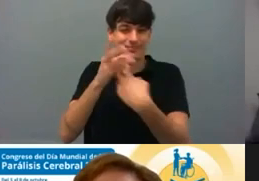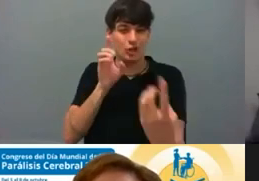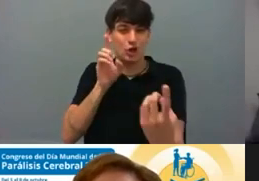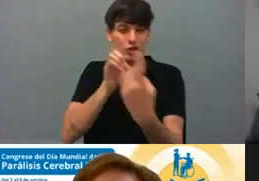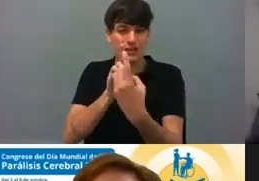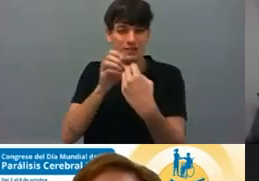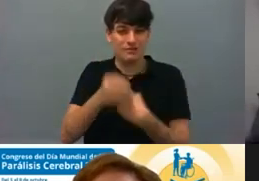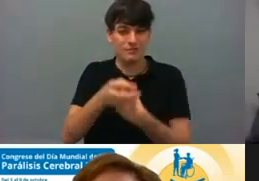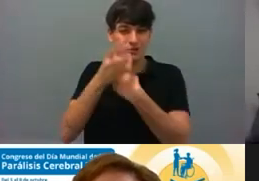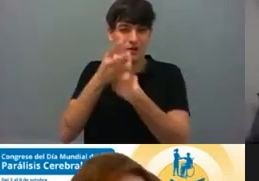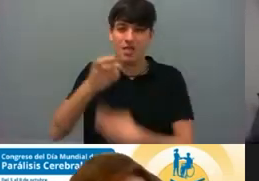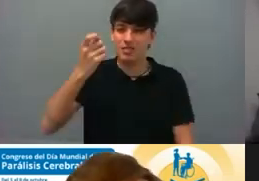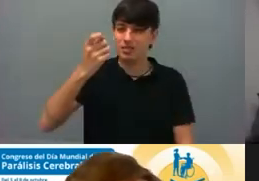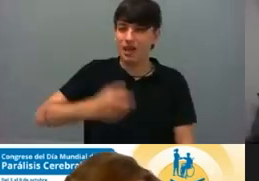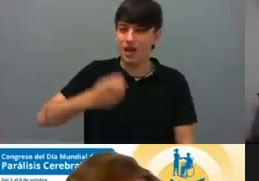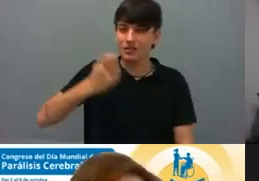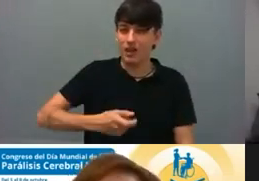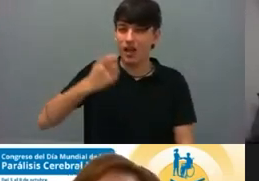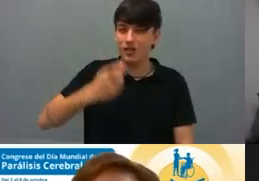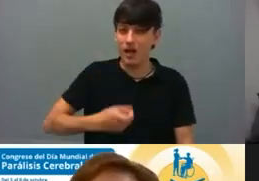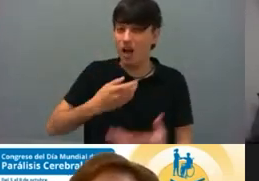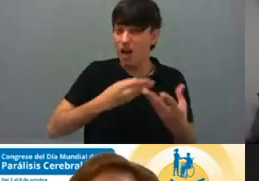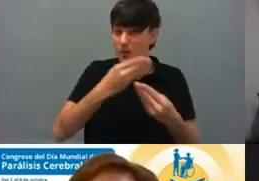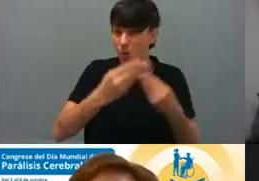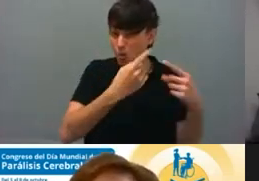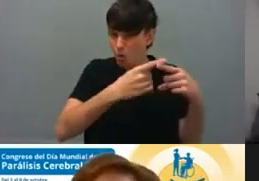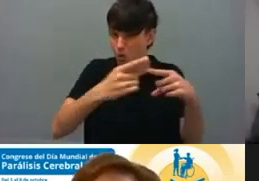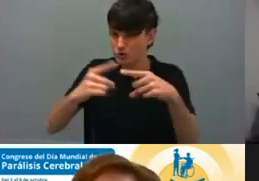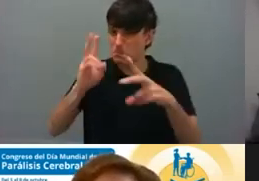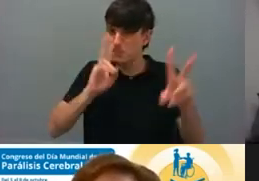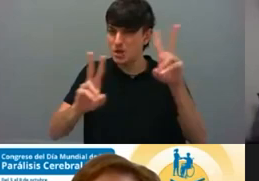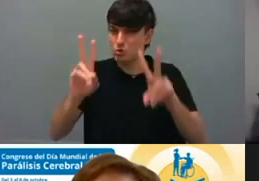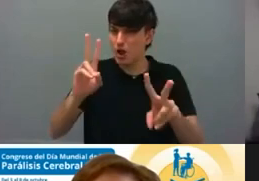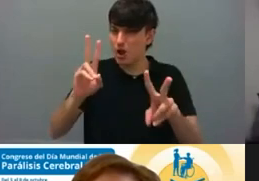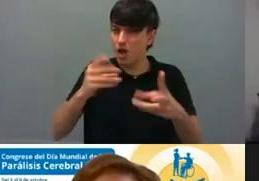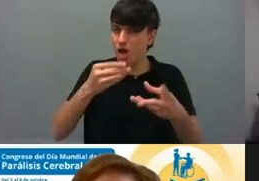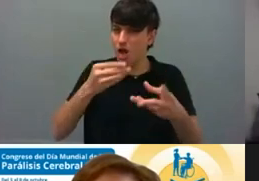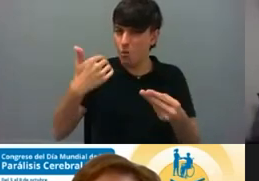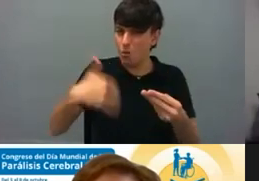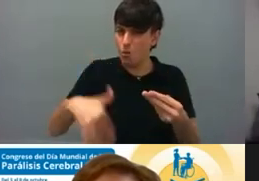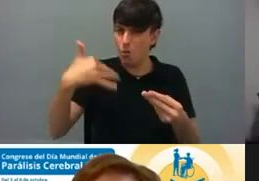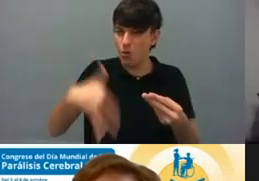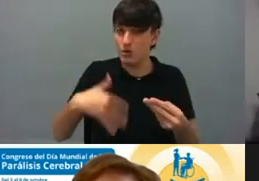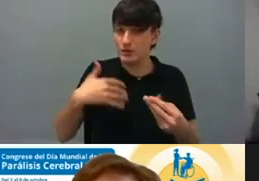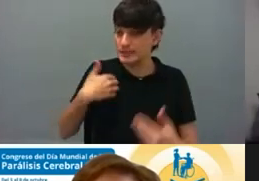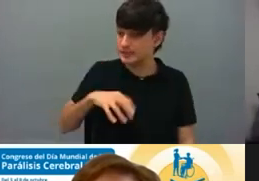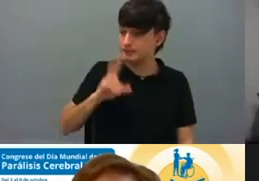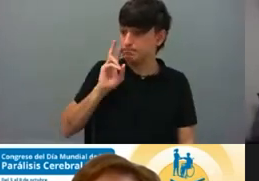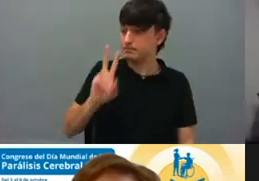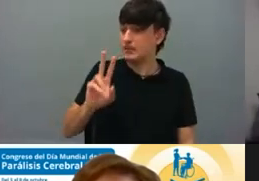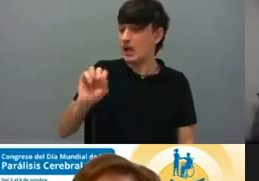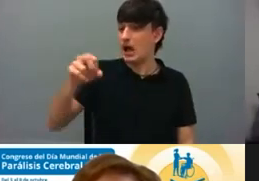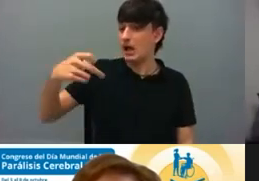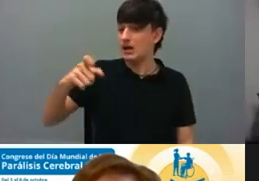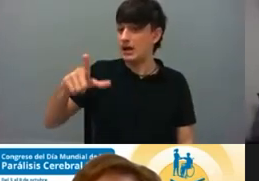tan frecuentemente, pues hacemos muchas cosas virtuales. Entonces, mira, ya veo que Ángeles ha escrito